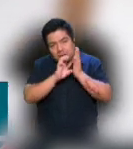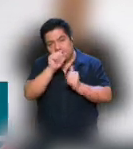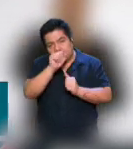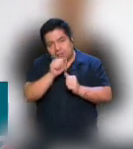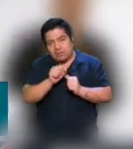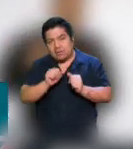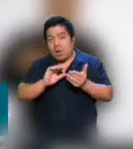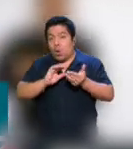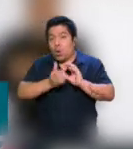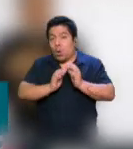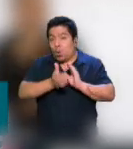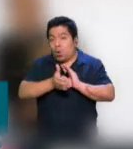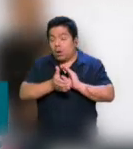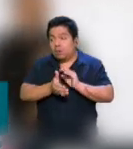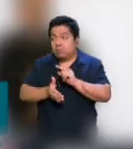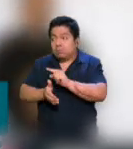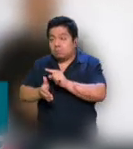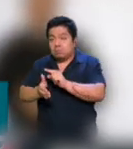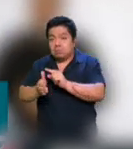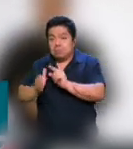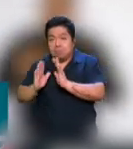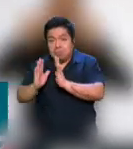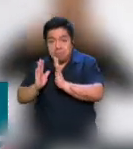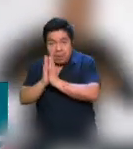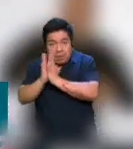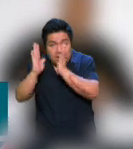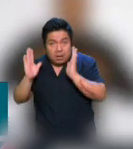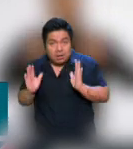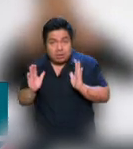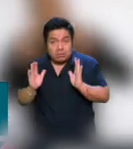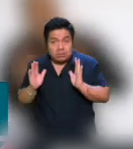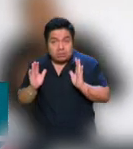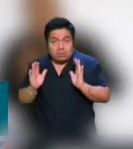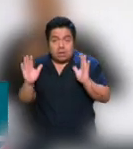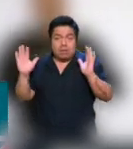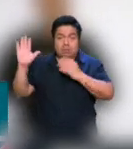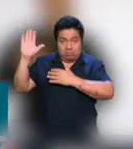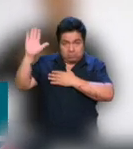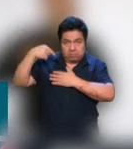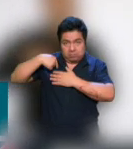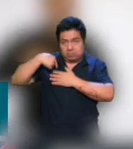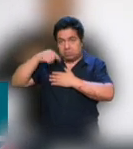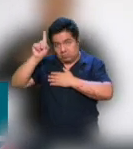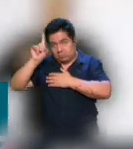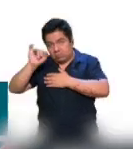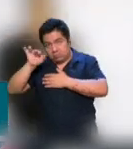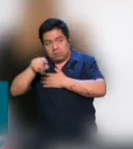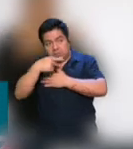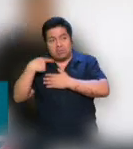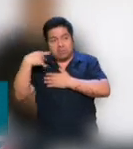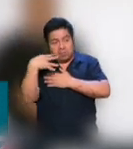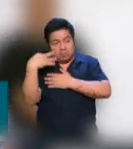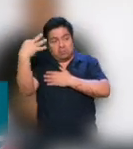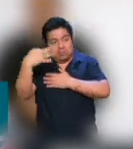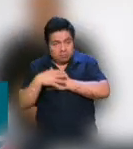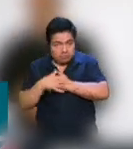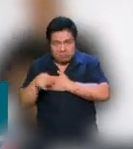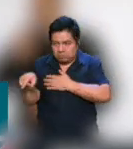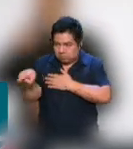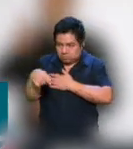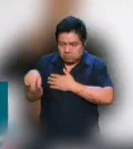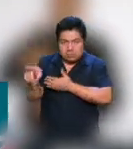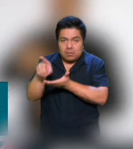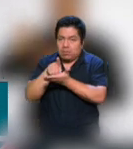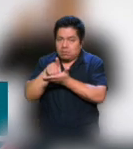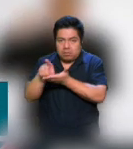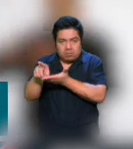o pueden postularse y decir, a ver, yo sí voy a que me elija el pueblo. Están en todo su